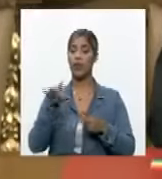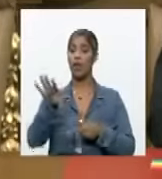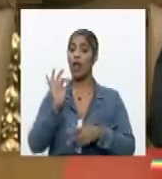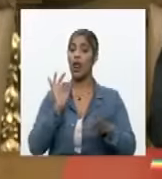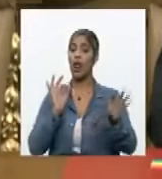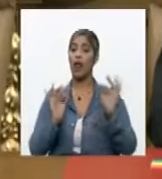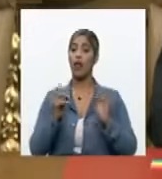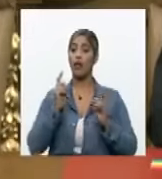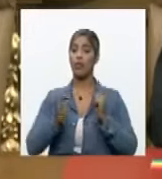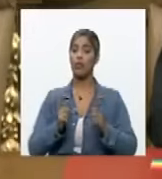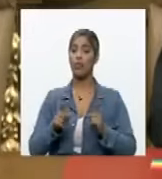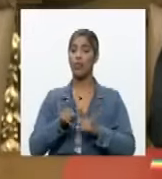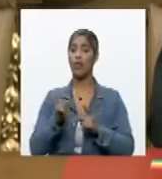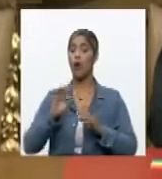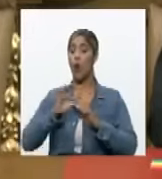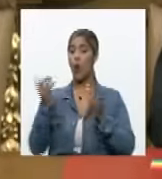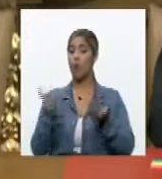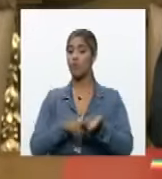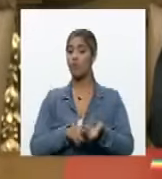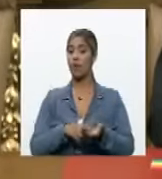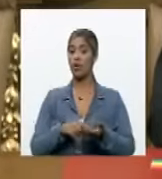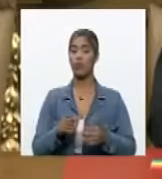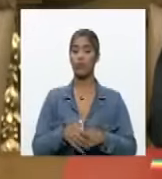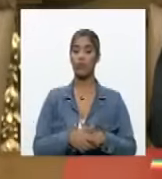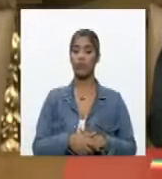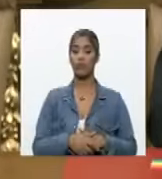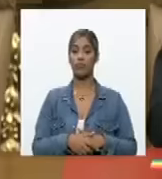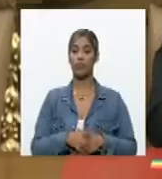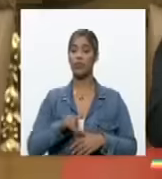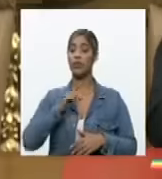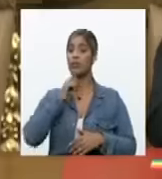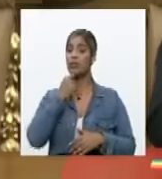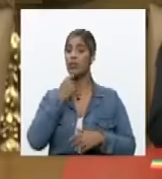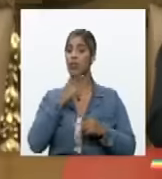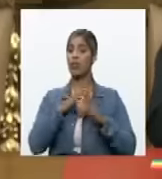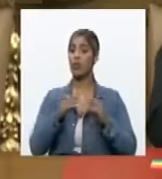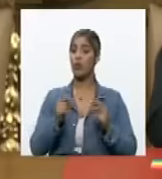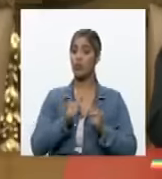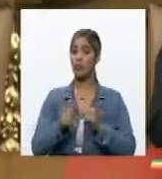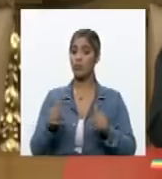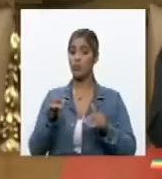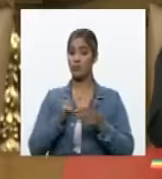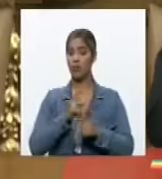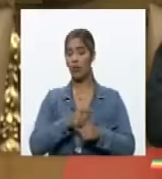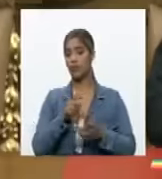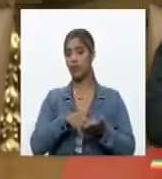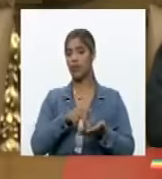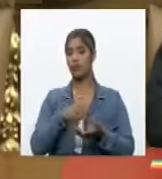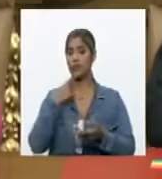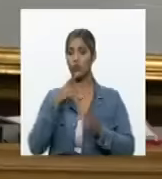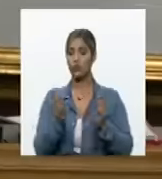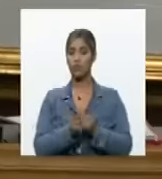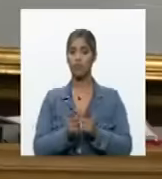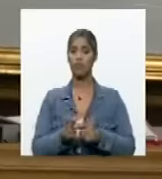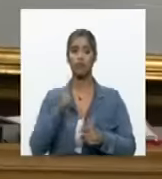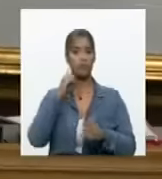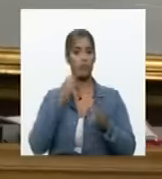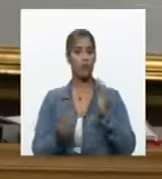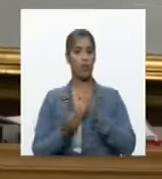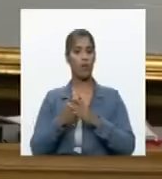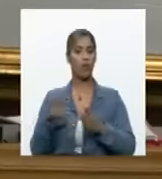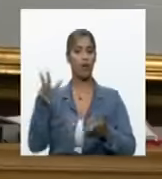o electos de manera universal, directa y secreta en cada uno de ellos. Es todo, presidente. En